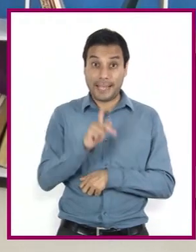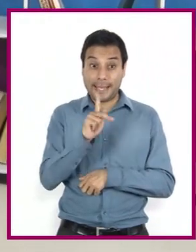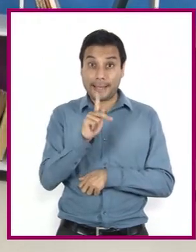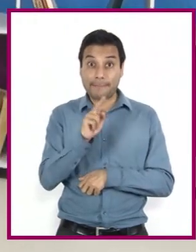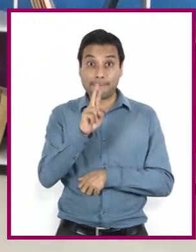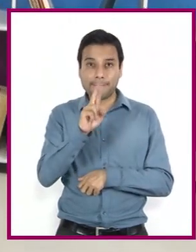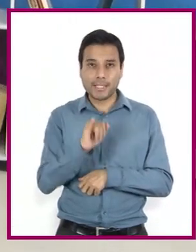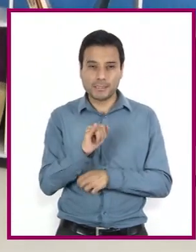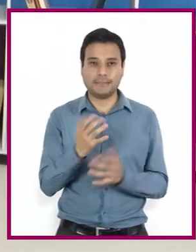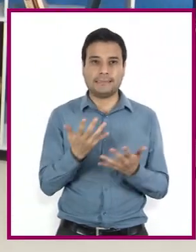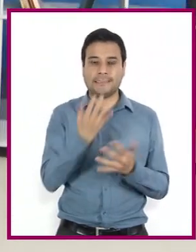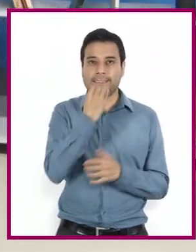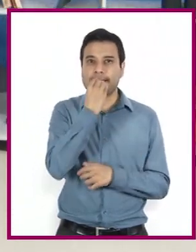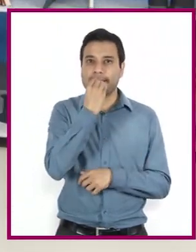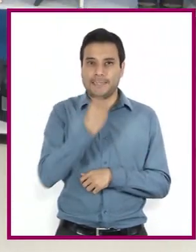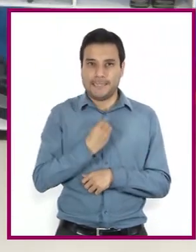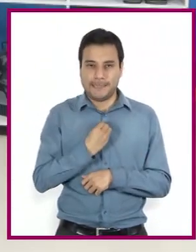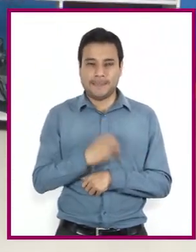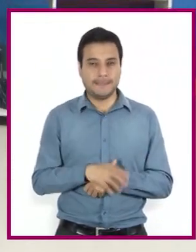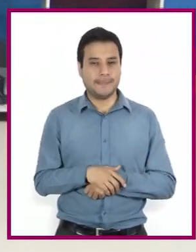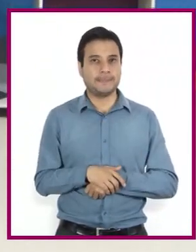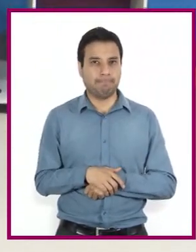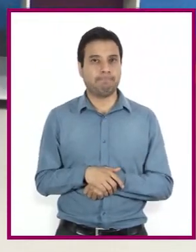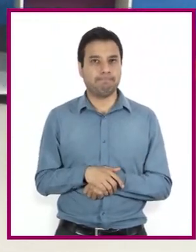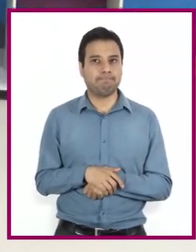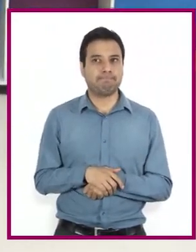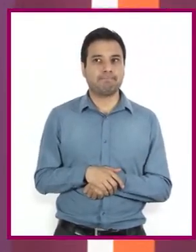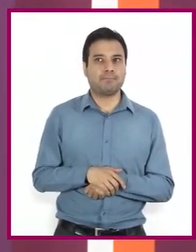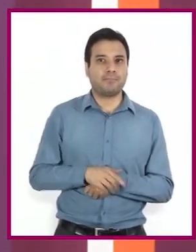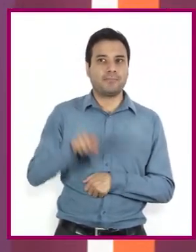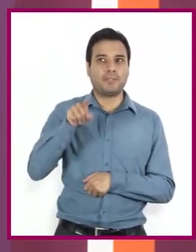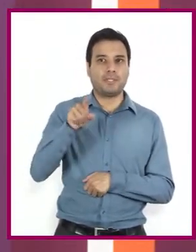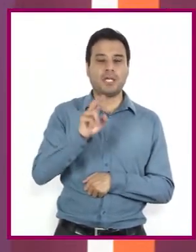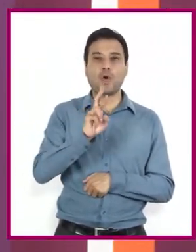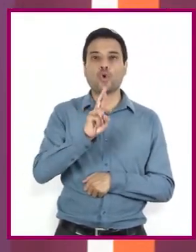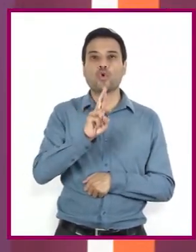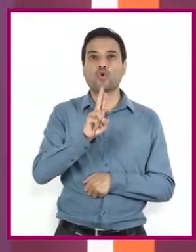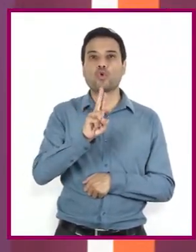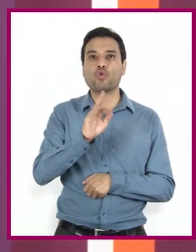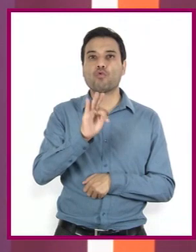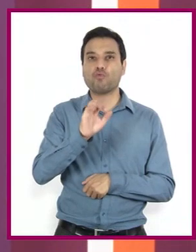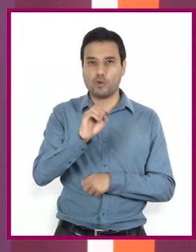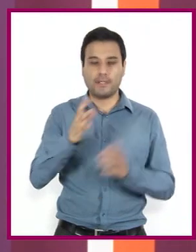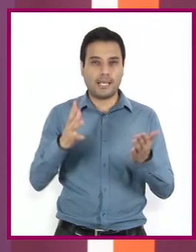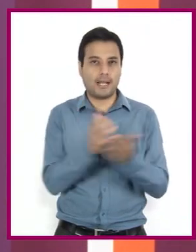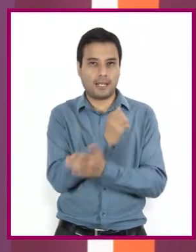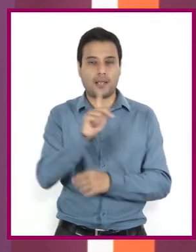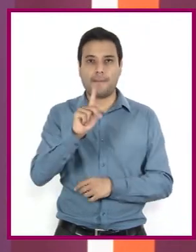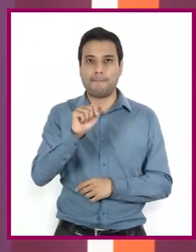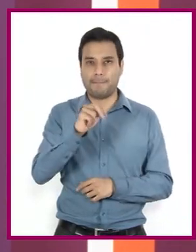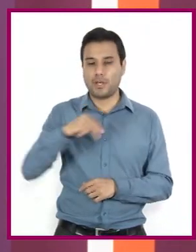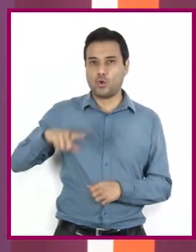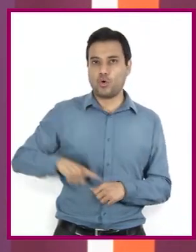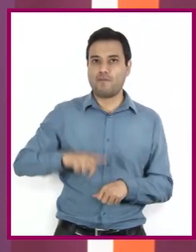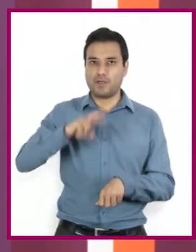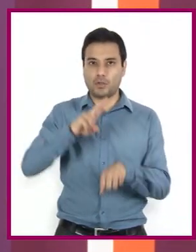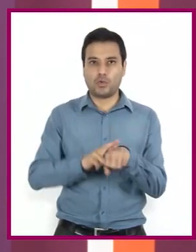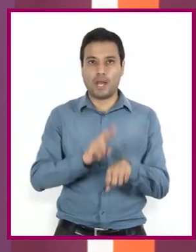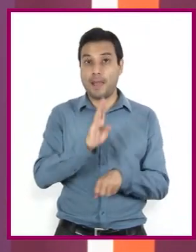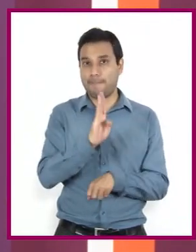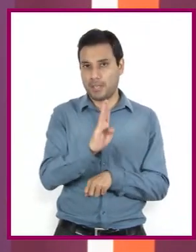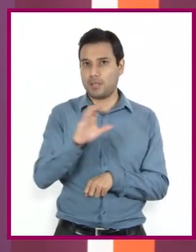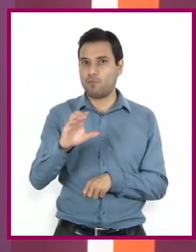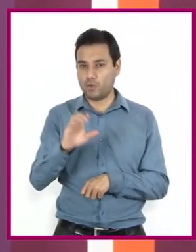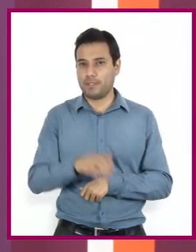vio obligado a reconocer el triunfo de Ernesto Rufo, candidato del PAN a la gubernatura de Baja